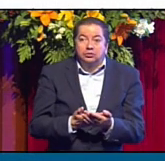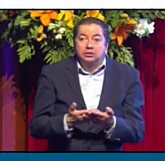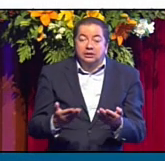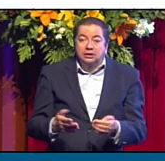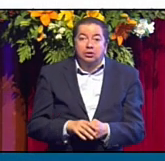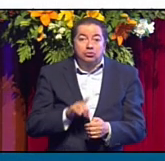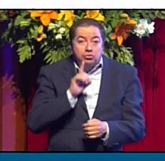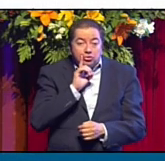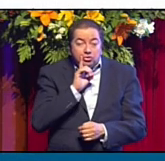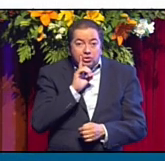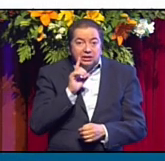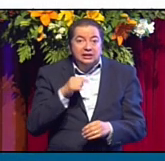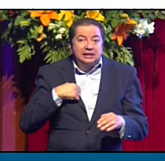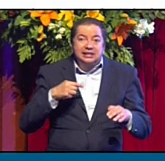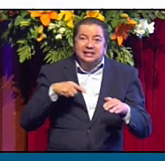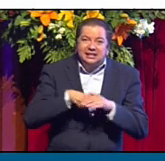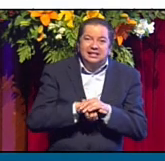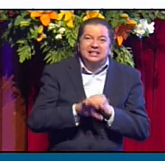tenemos en ingresos